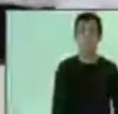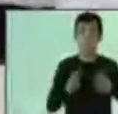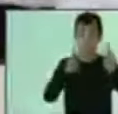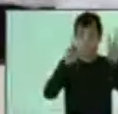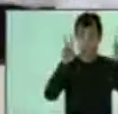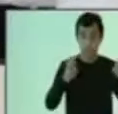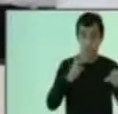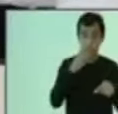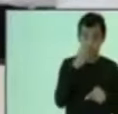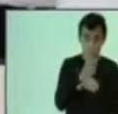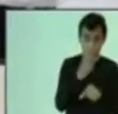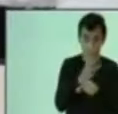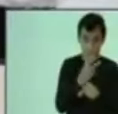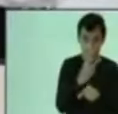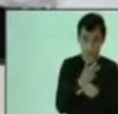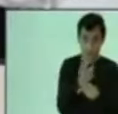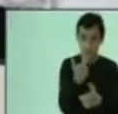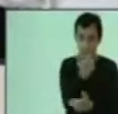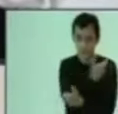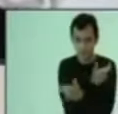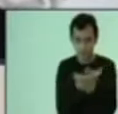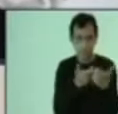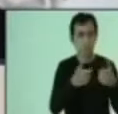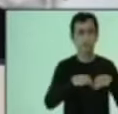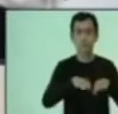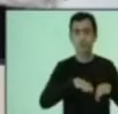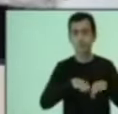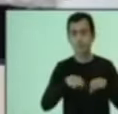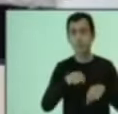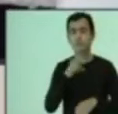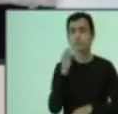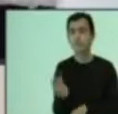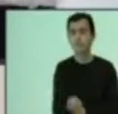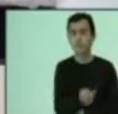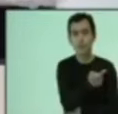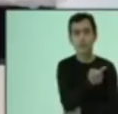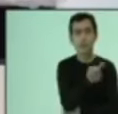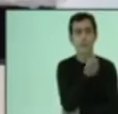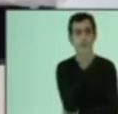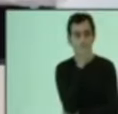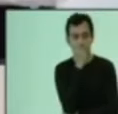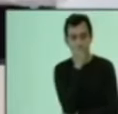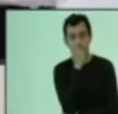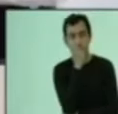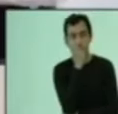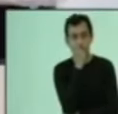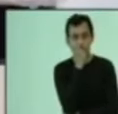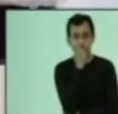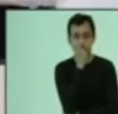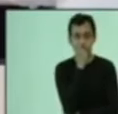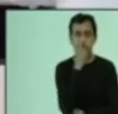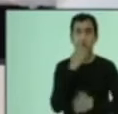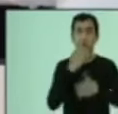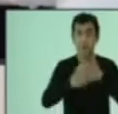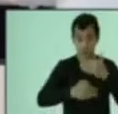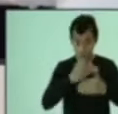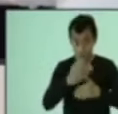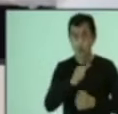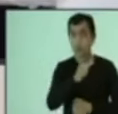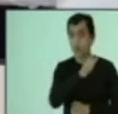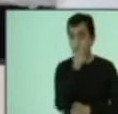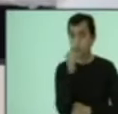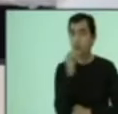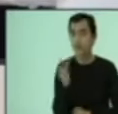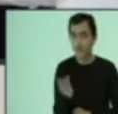es economía y empleo. La pregunta inicial, porque después vendrá una pregunta